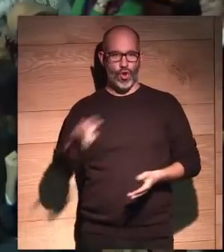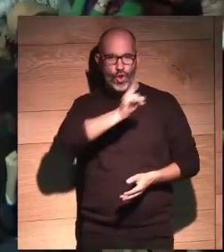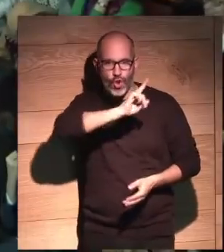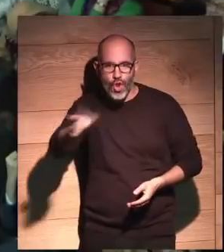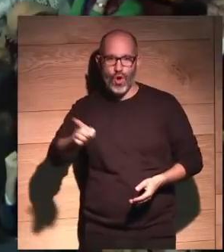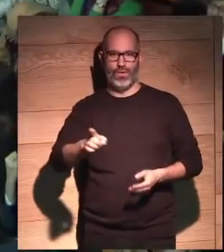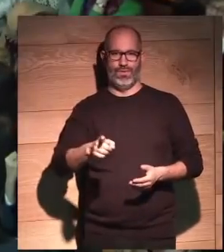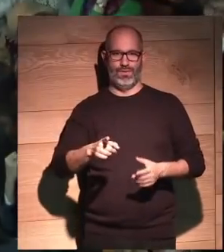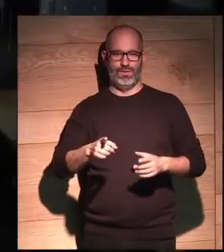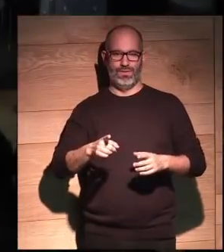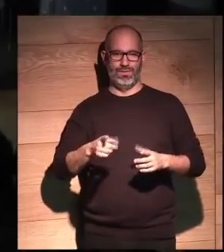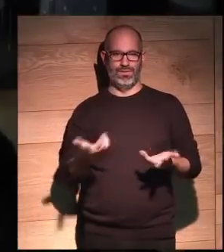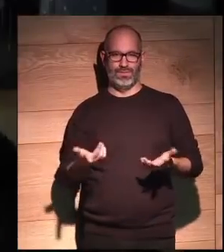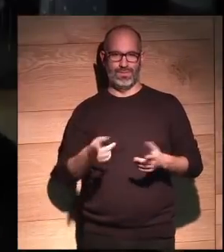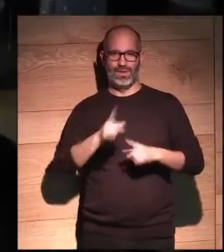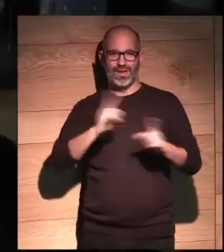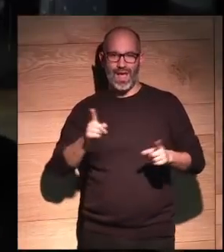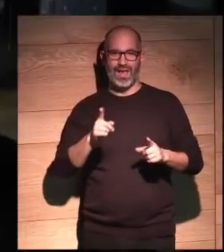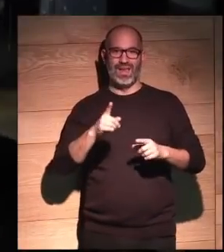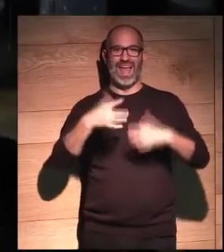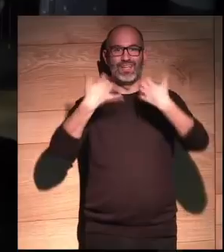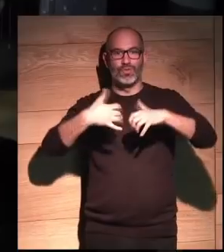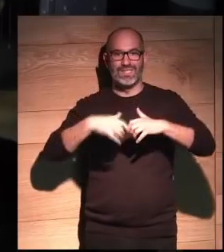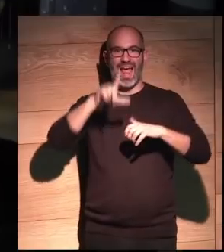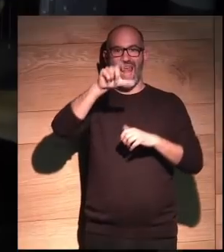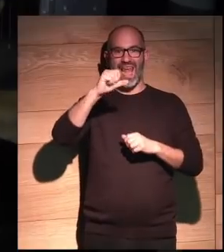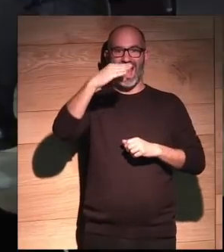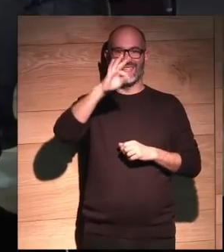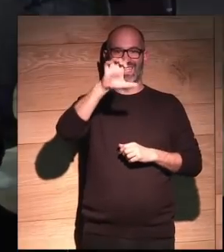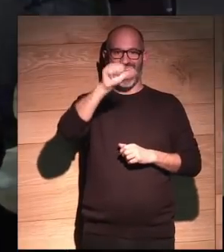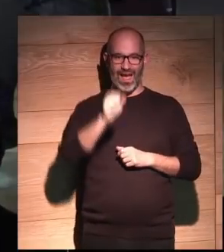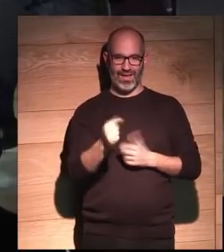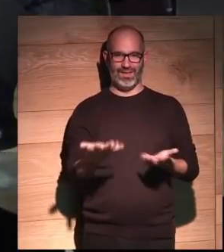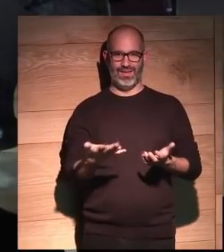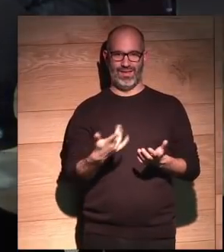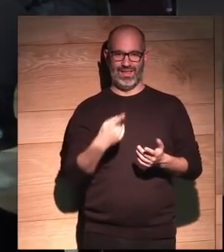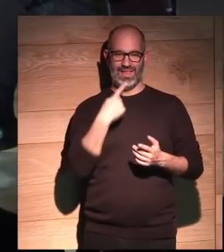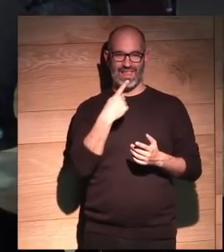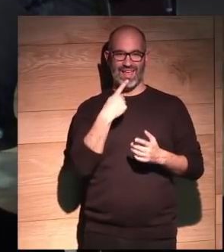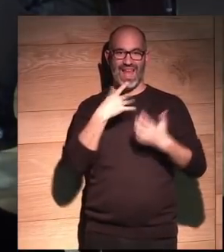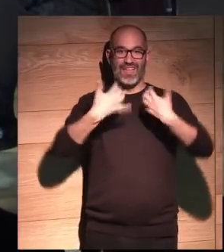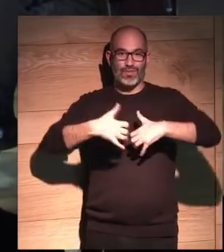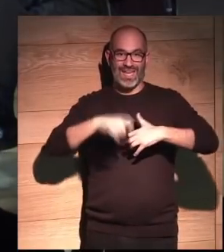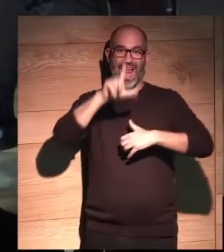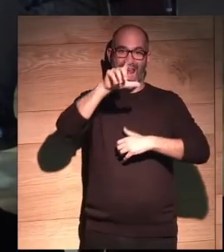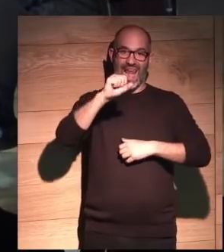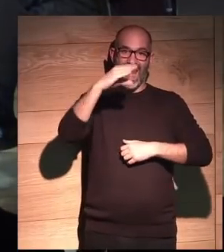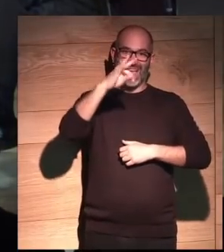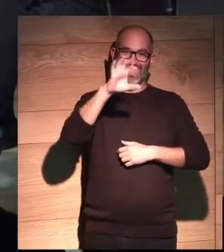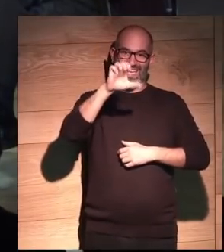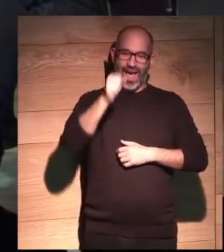No, la industria de la leche es la industria... Ah, láctea. La industria de la leche es la industria láctea.